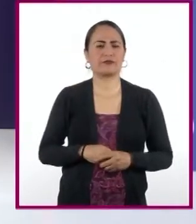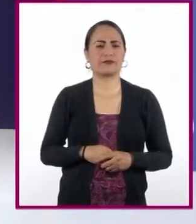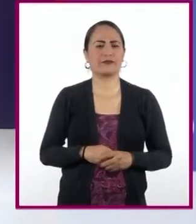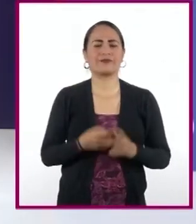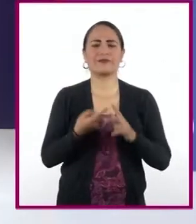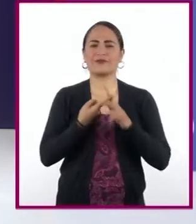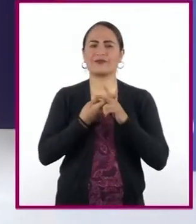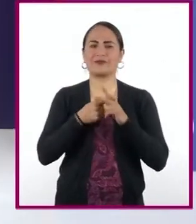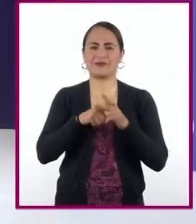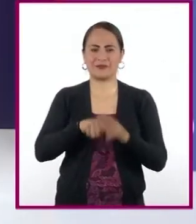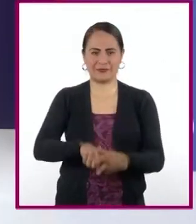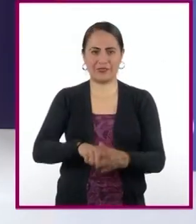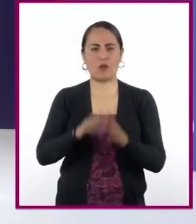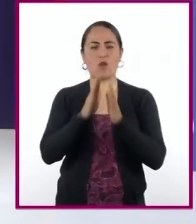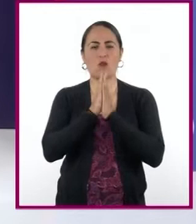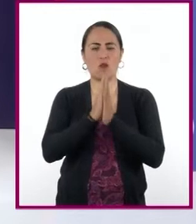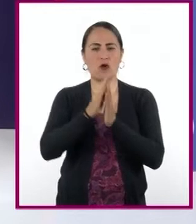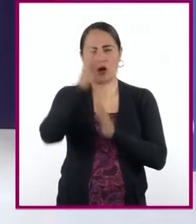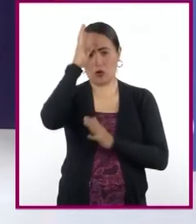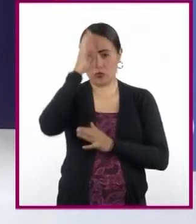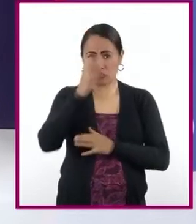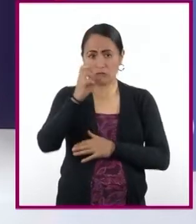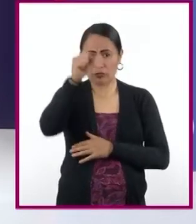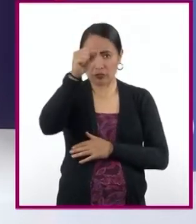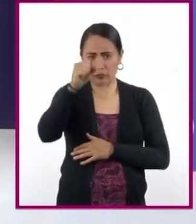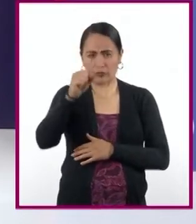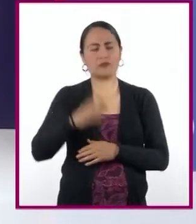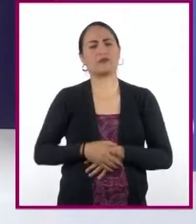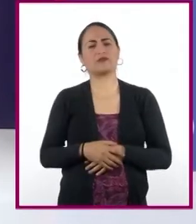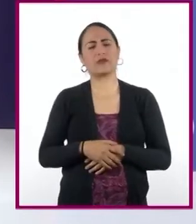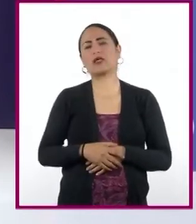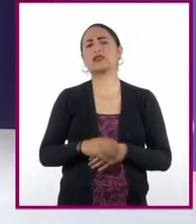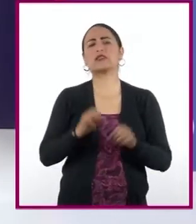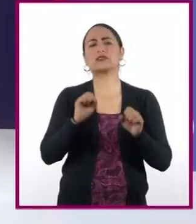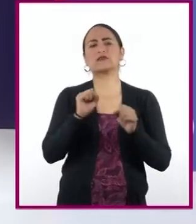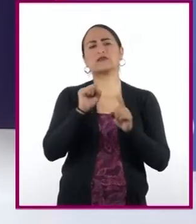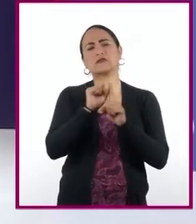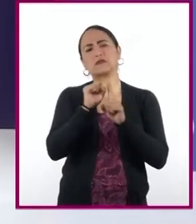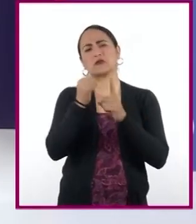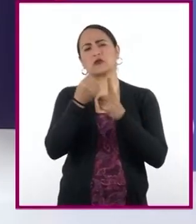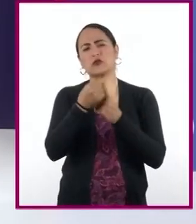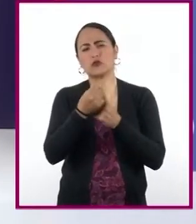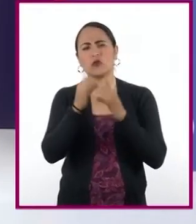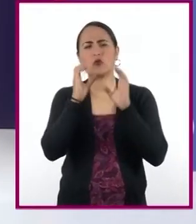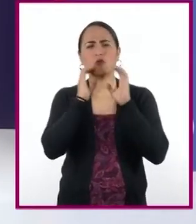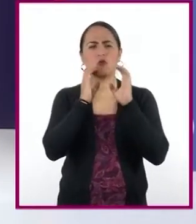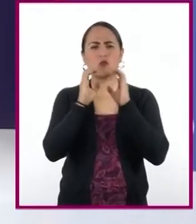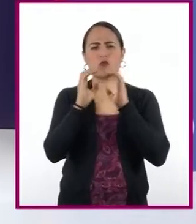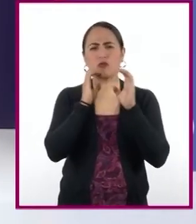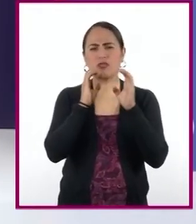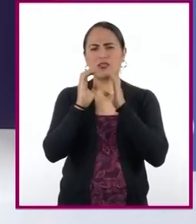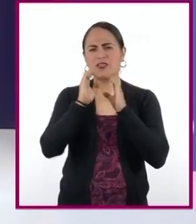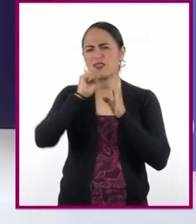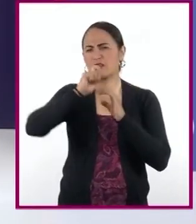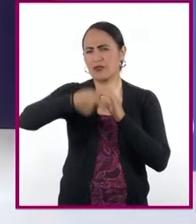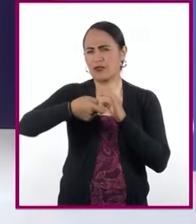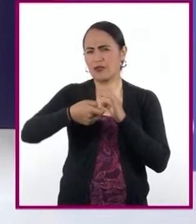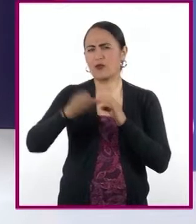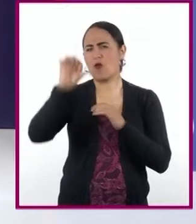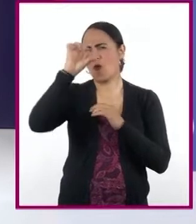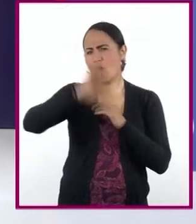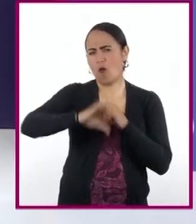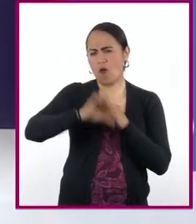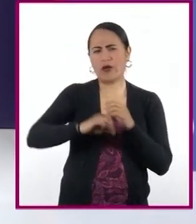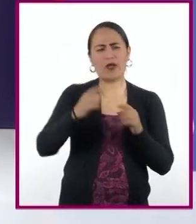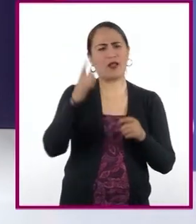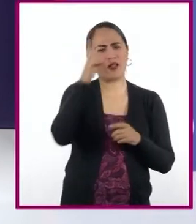comenzar, quisiera que definiéramos qué es una situación comunicativa, ya que nuestra sesión tiene como propósito que distingan entre el